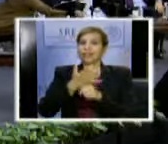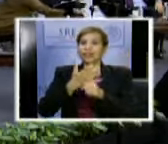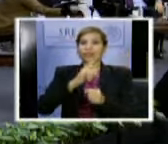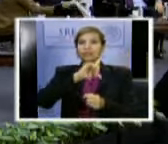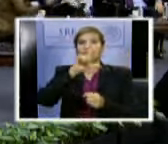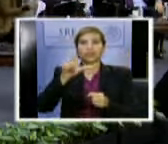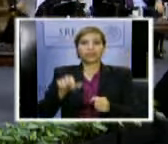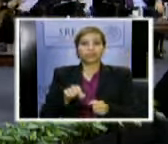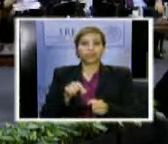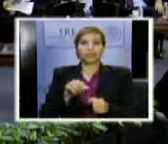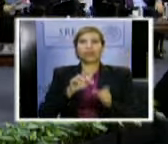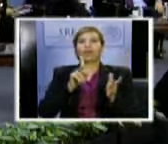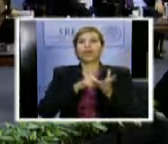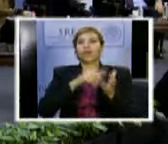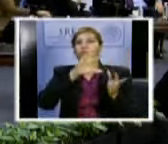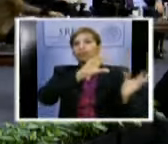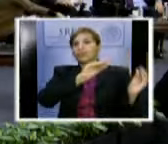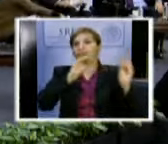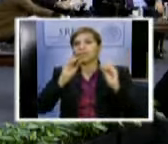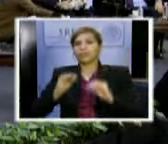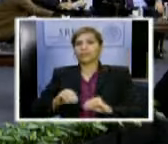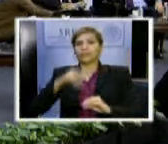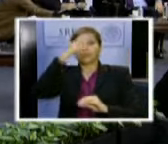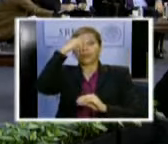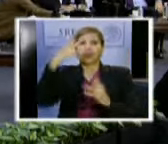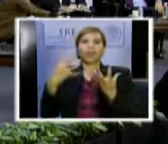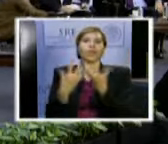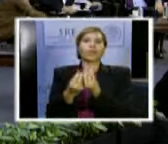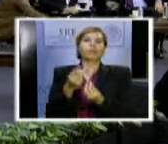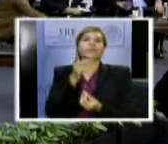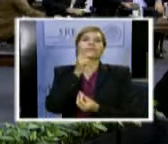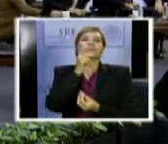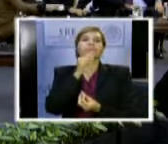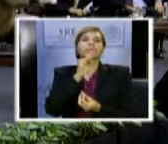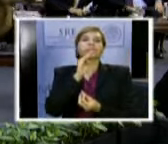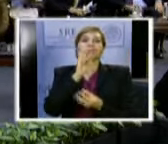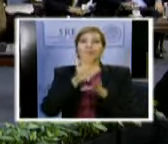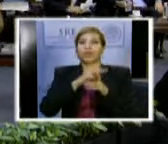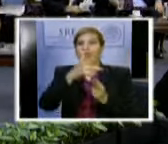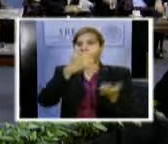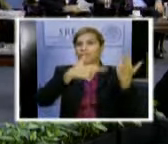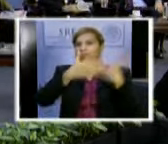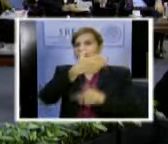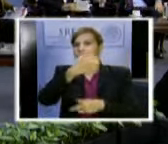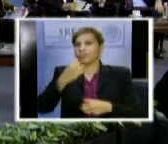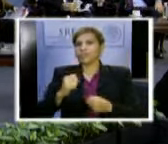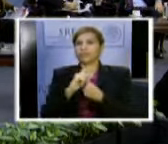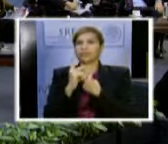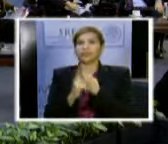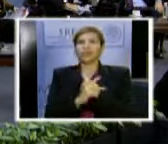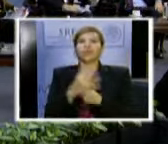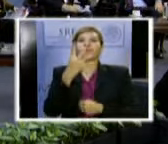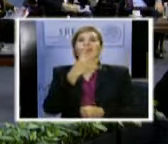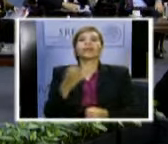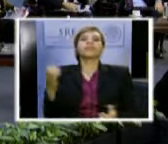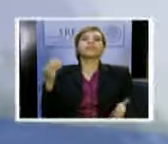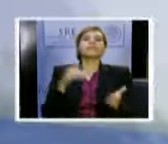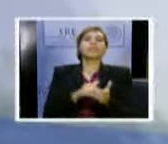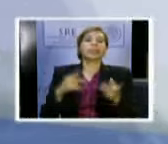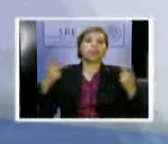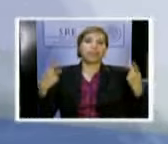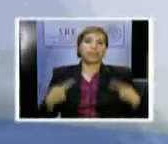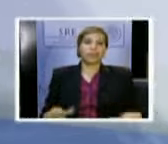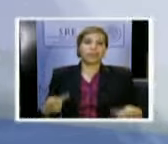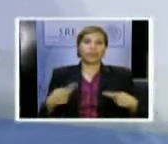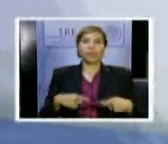han sido retornados a México junto con sus padres que fueron deportados, que son alrededor de 400,000 personas. Hay